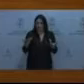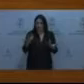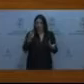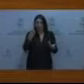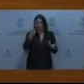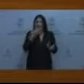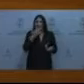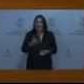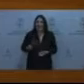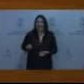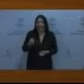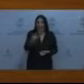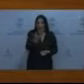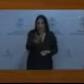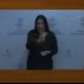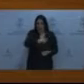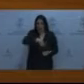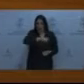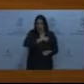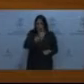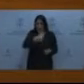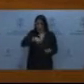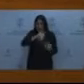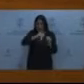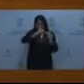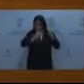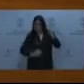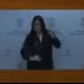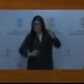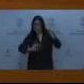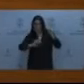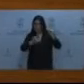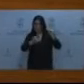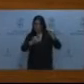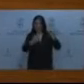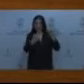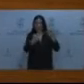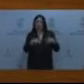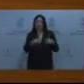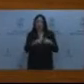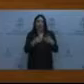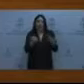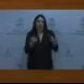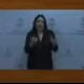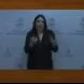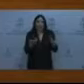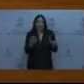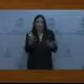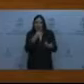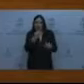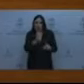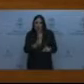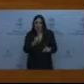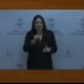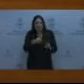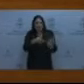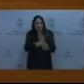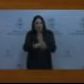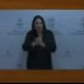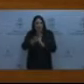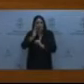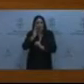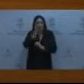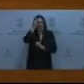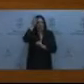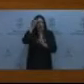la ratio más baja de España, eso no es un dato solitario, frío, individual, sino que eso repercute en la calidad de la